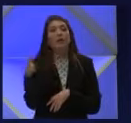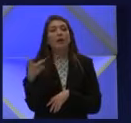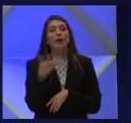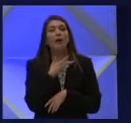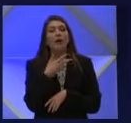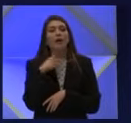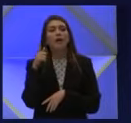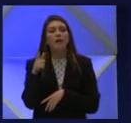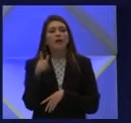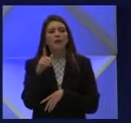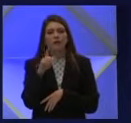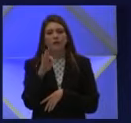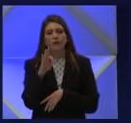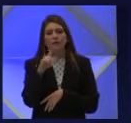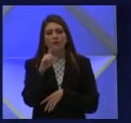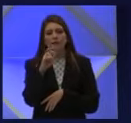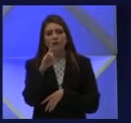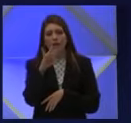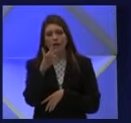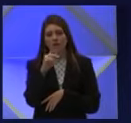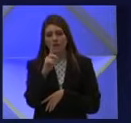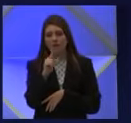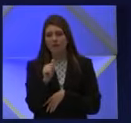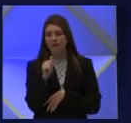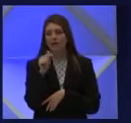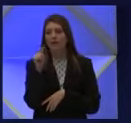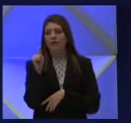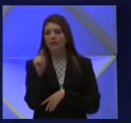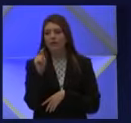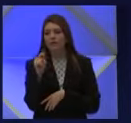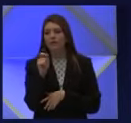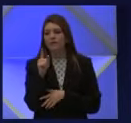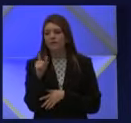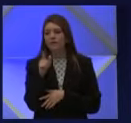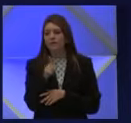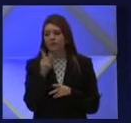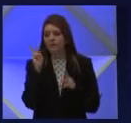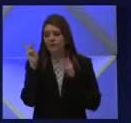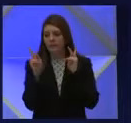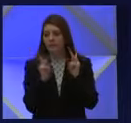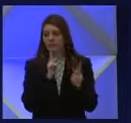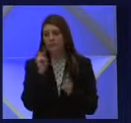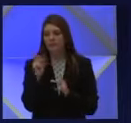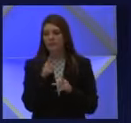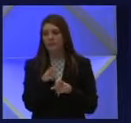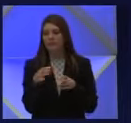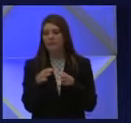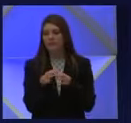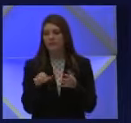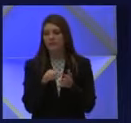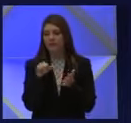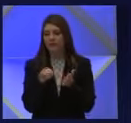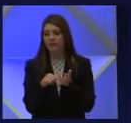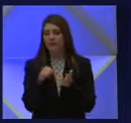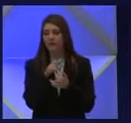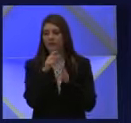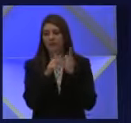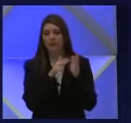florida en el complejo de visitantes de el centro espacial kennedy bueno